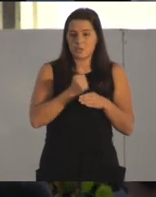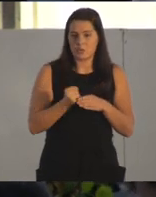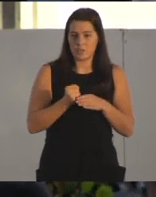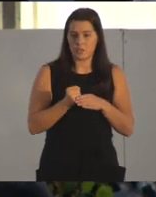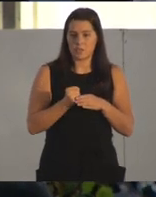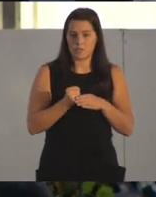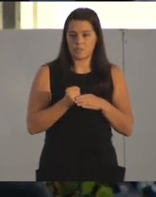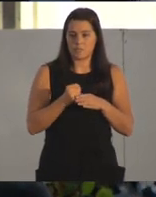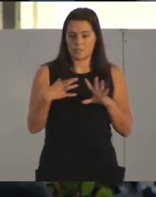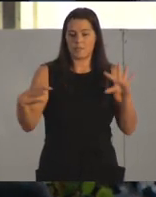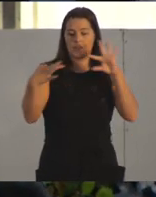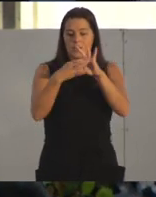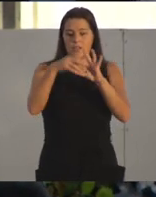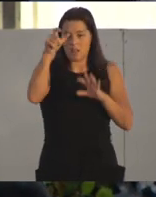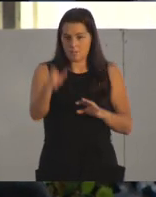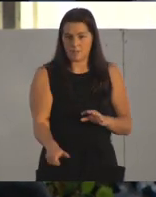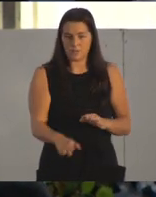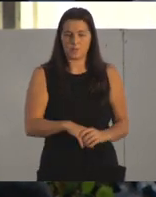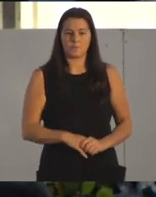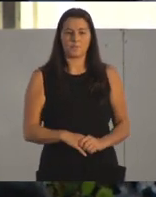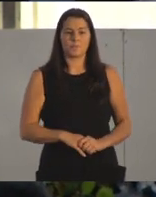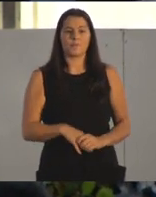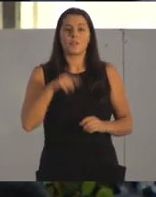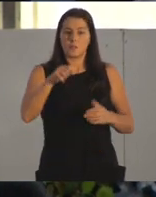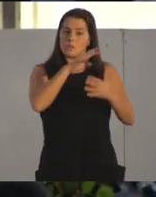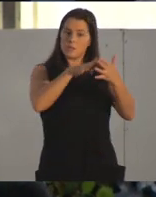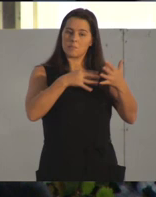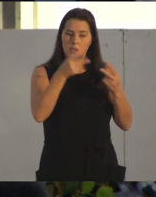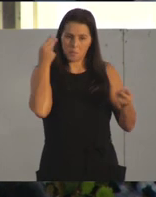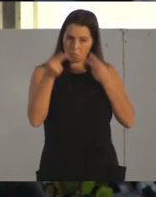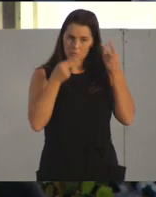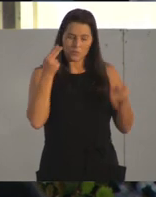hemos englobado. Y es una planilla muy visual.